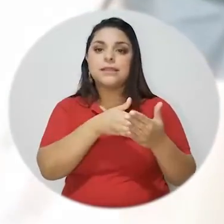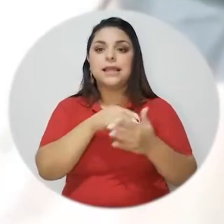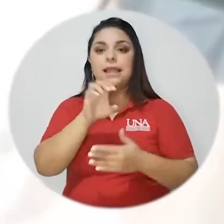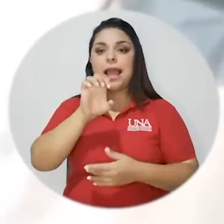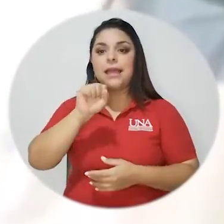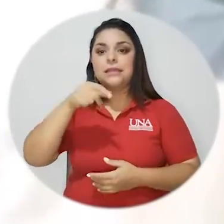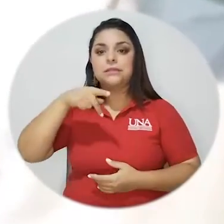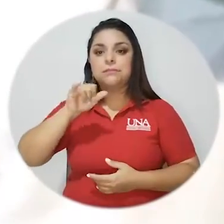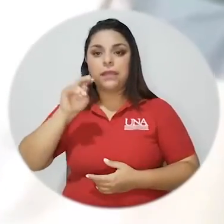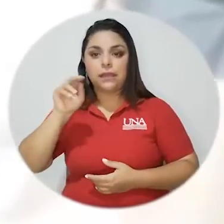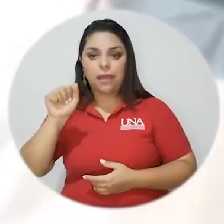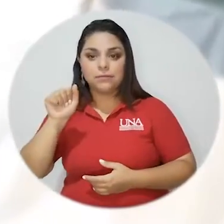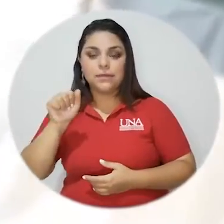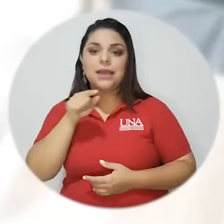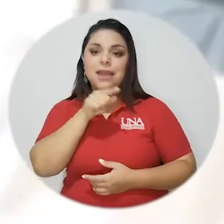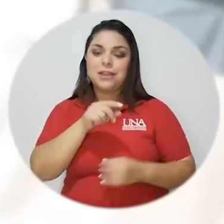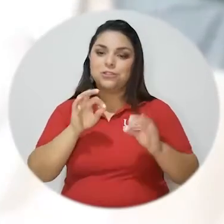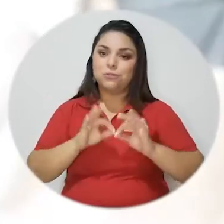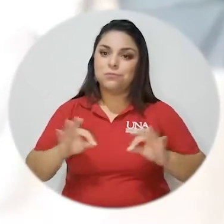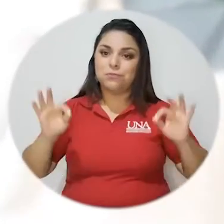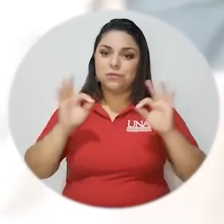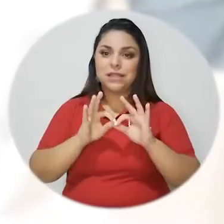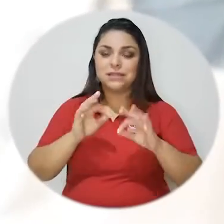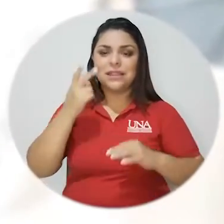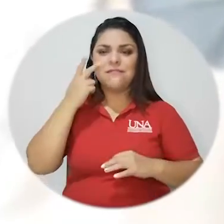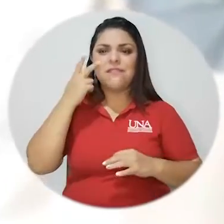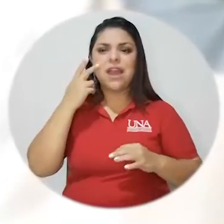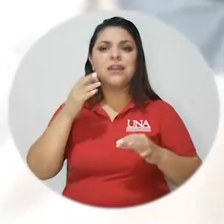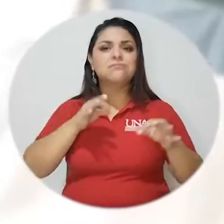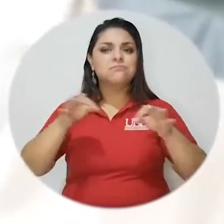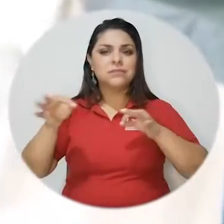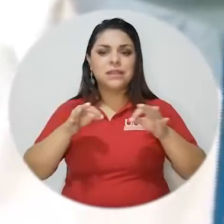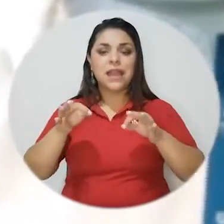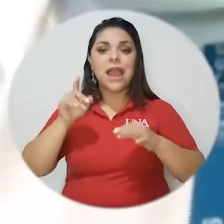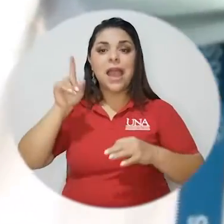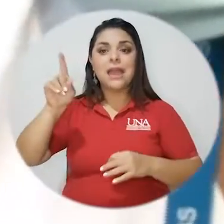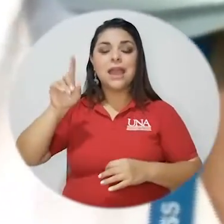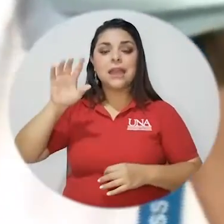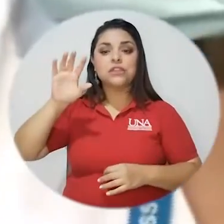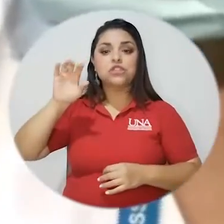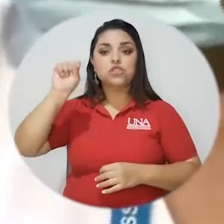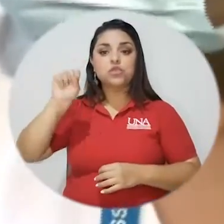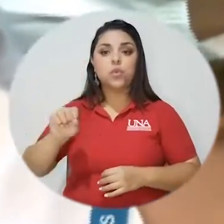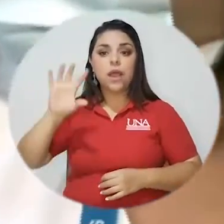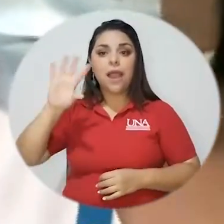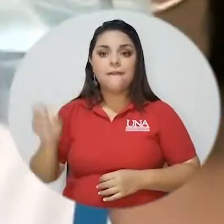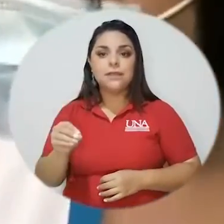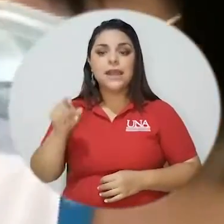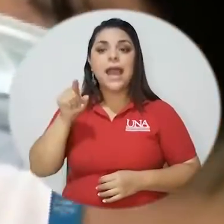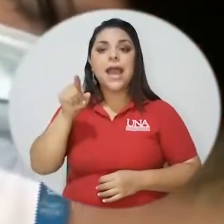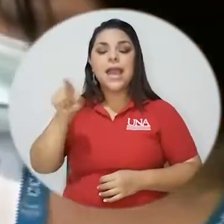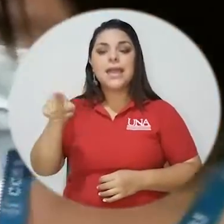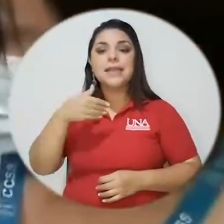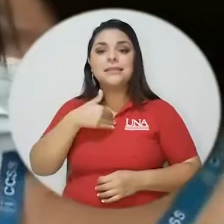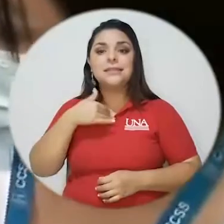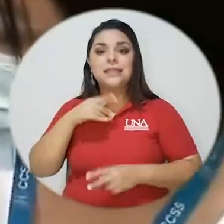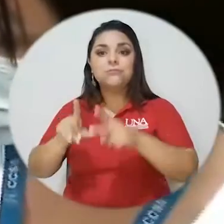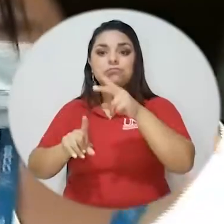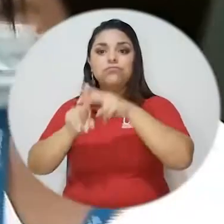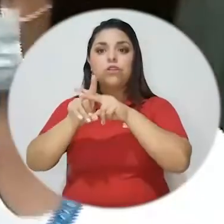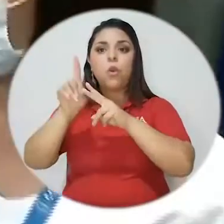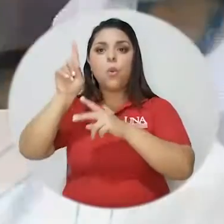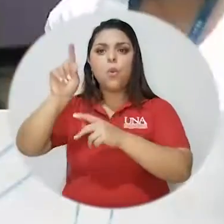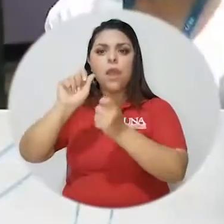que son importantes. Y vean qué interesante. La variante de Sudáfrica presenta una mutación en la posición